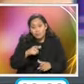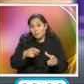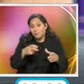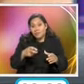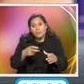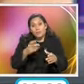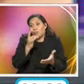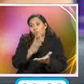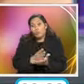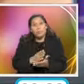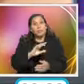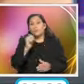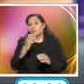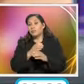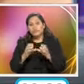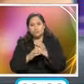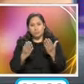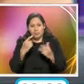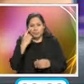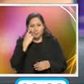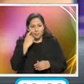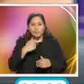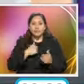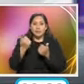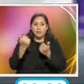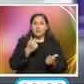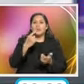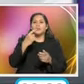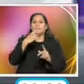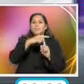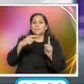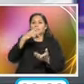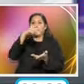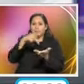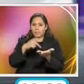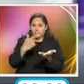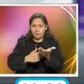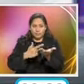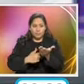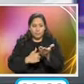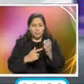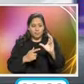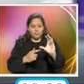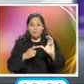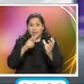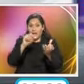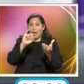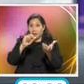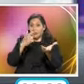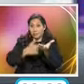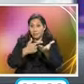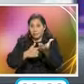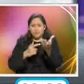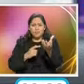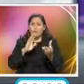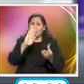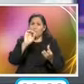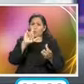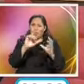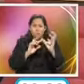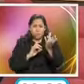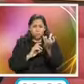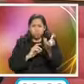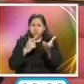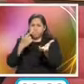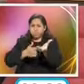¿no? Fíjate, yo te traje medio kilo de grasa. Esta es la forma en cómo es la grasa. Sí. Pequeñas bolas